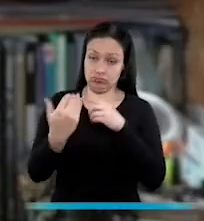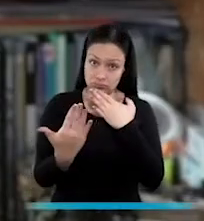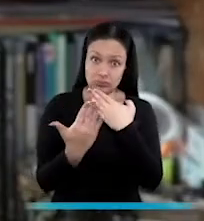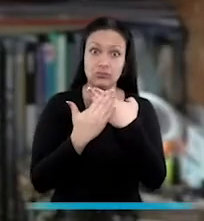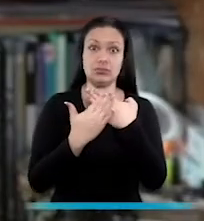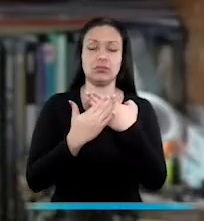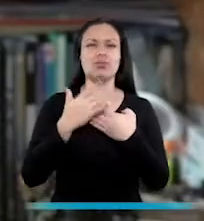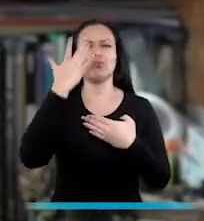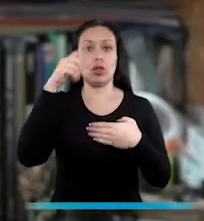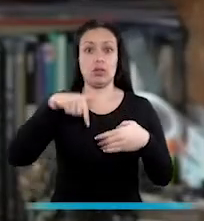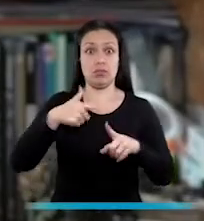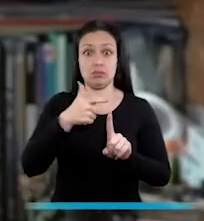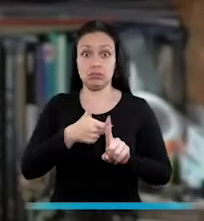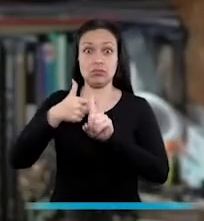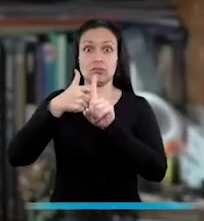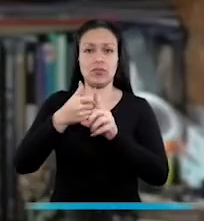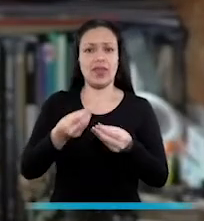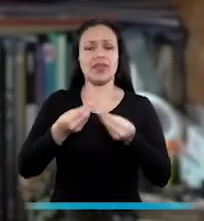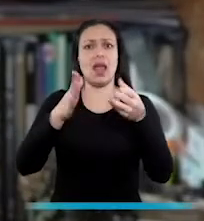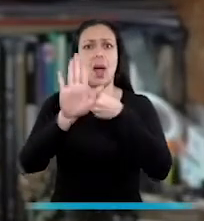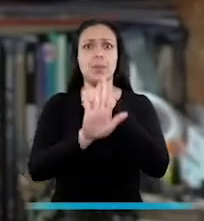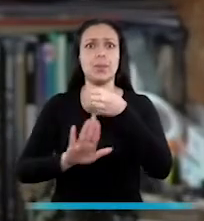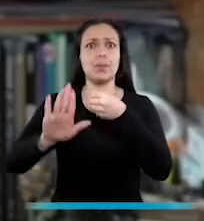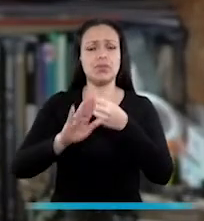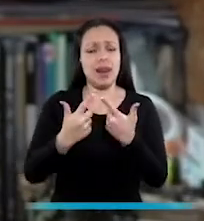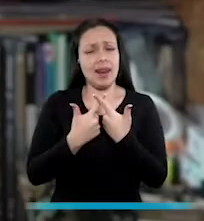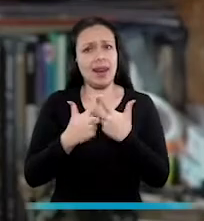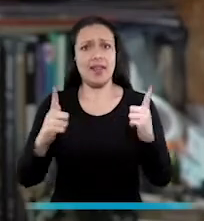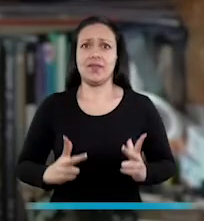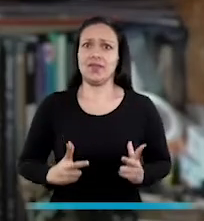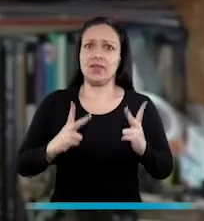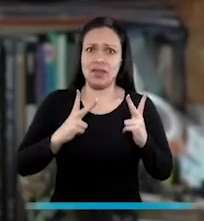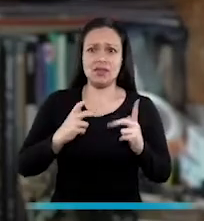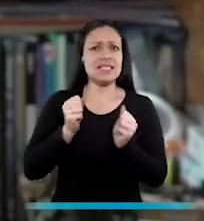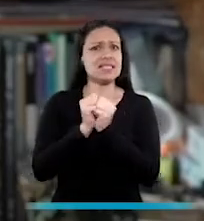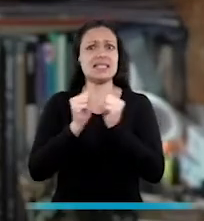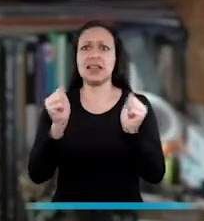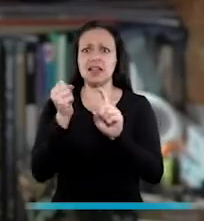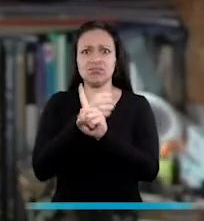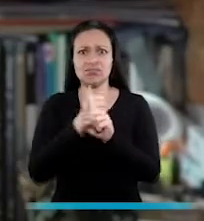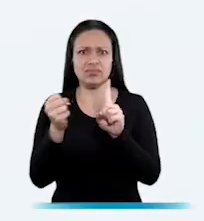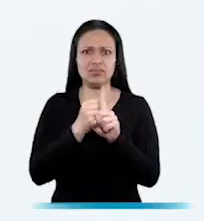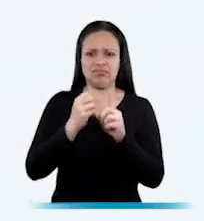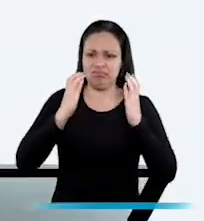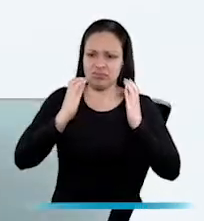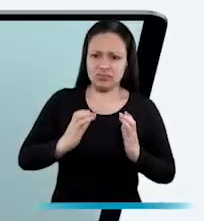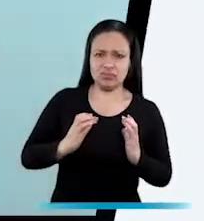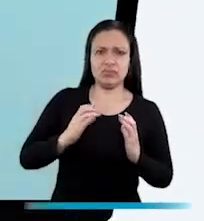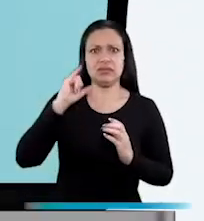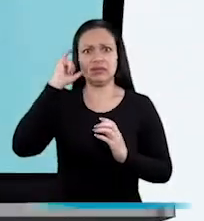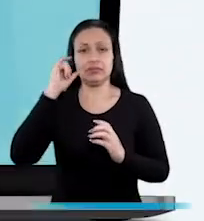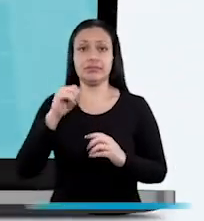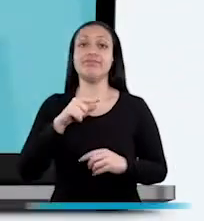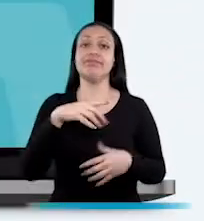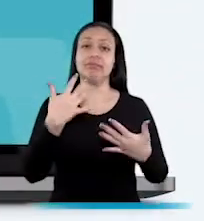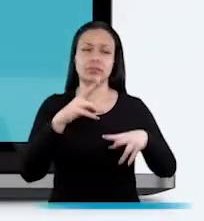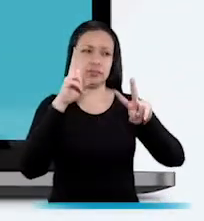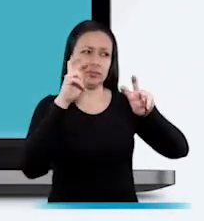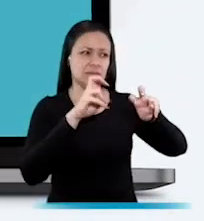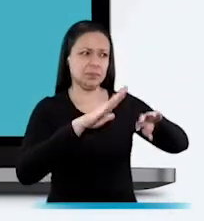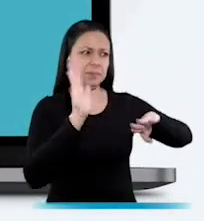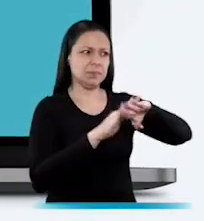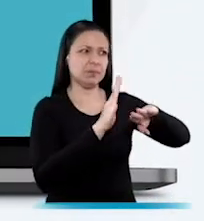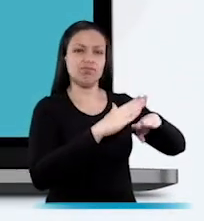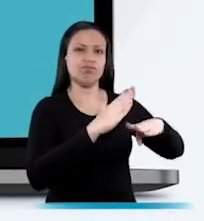procu vela por el derecho a una vida libre de violencias físicas psicológicas y sexuales la procuraduría destituyó e inhabilitó